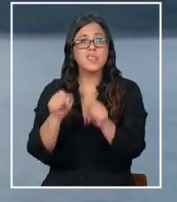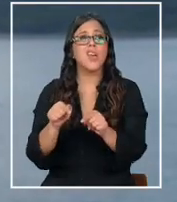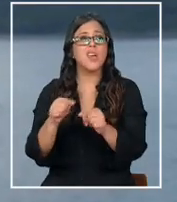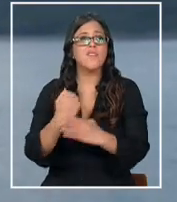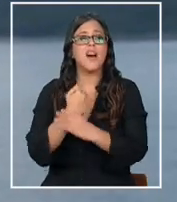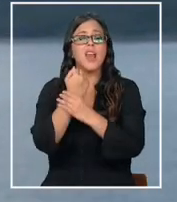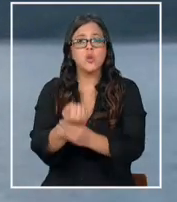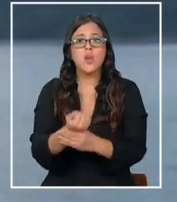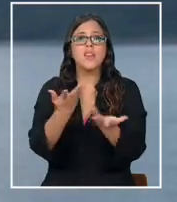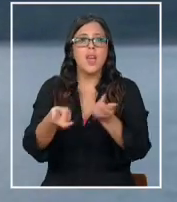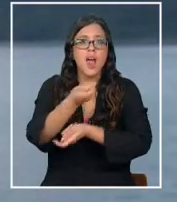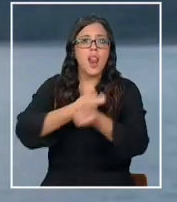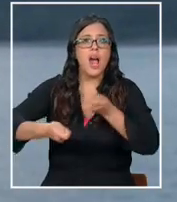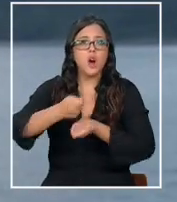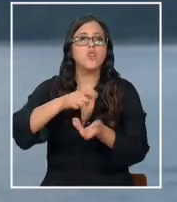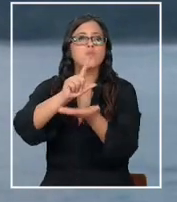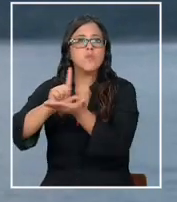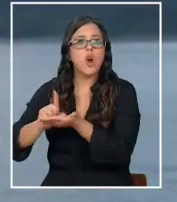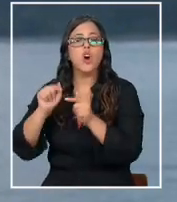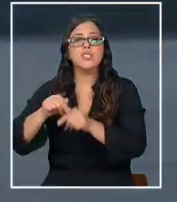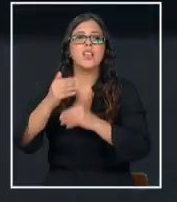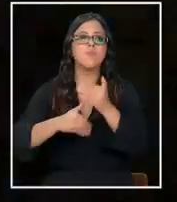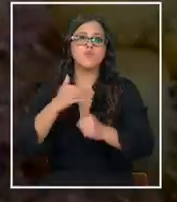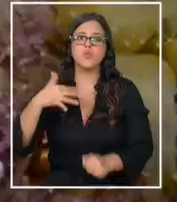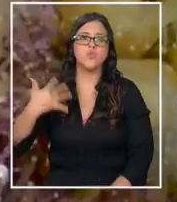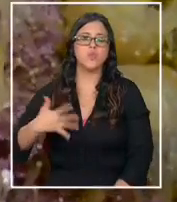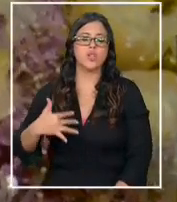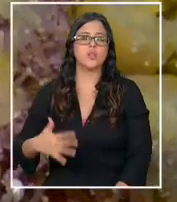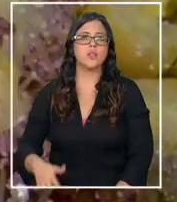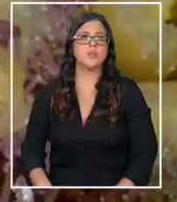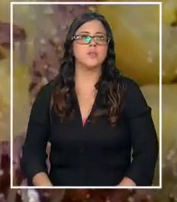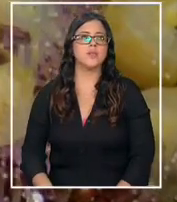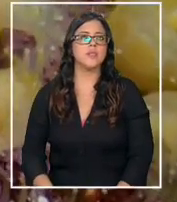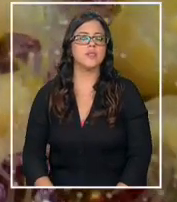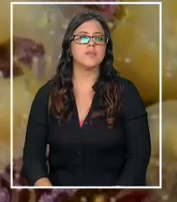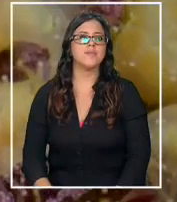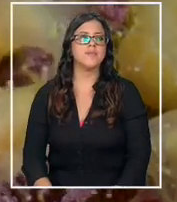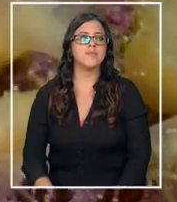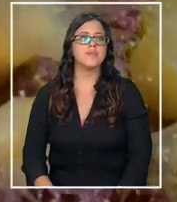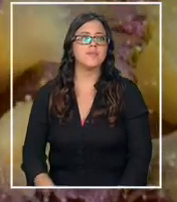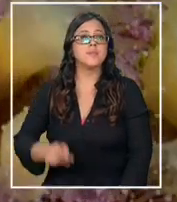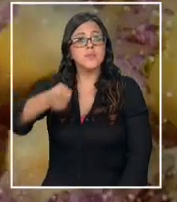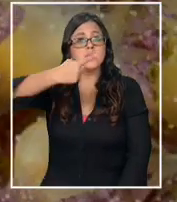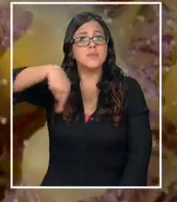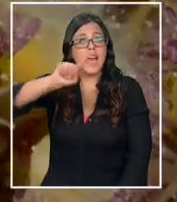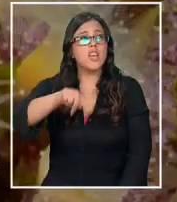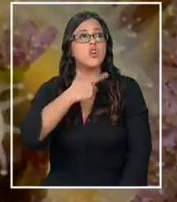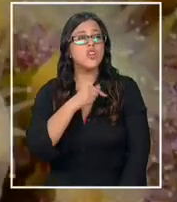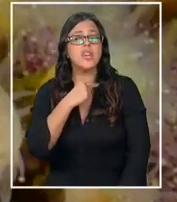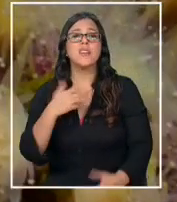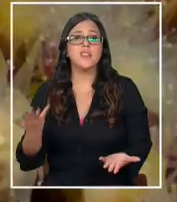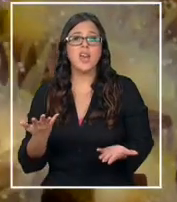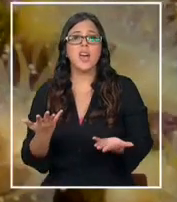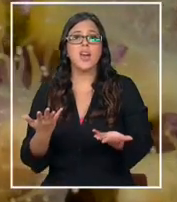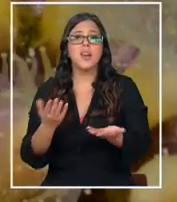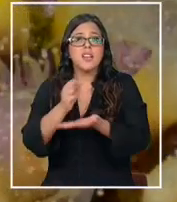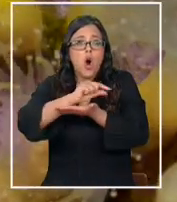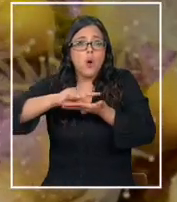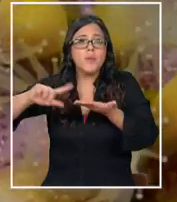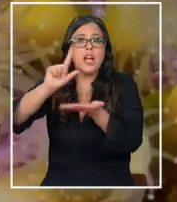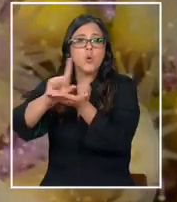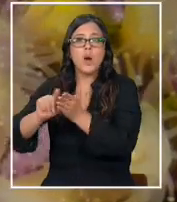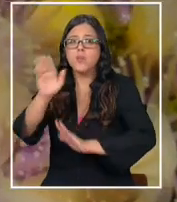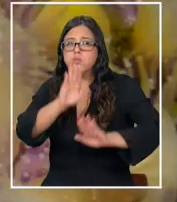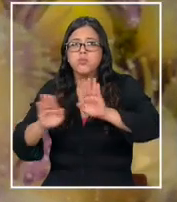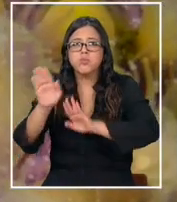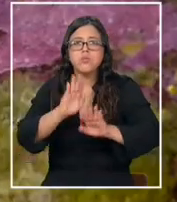en las economías locales y ese proceso es súper importante. Rewilding busca incrementar las zonas de conservación en